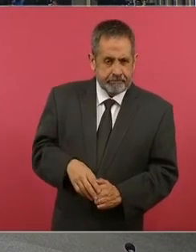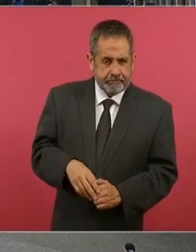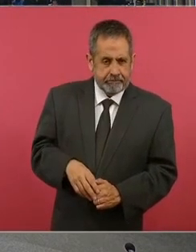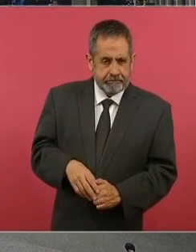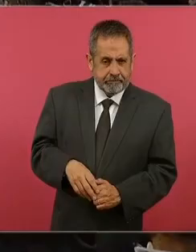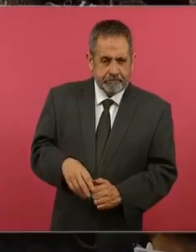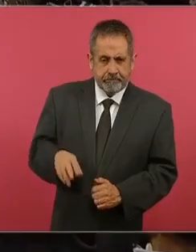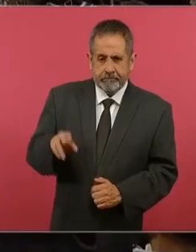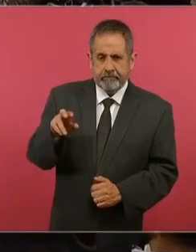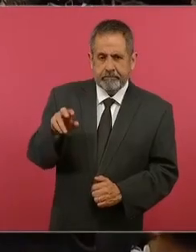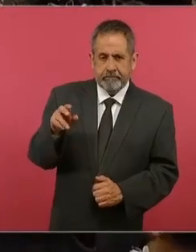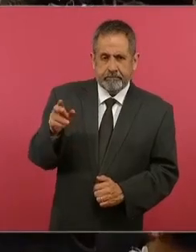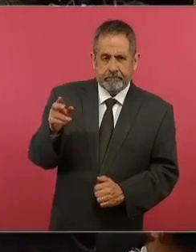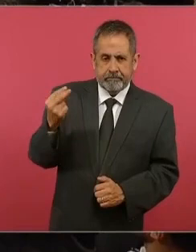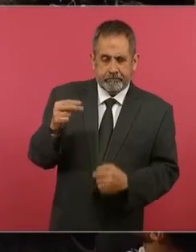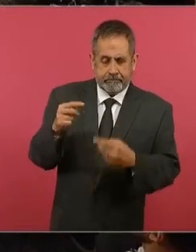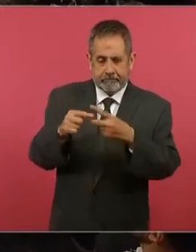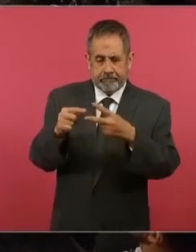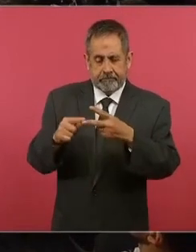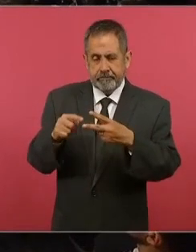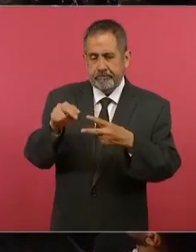Rocha.